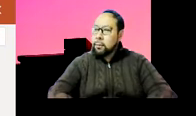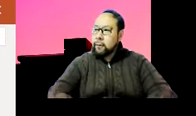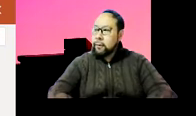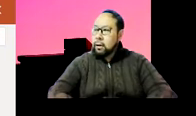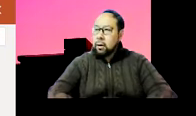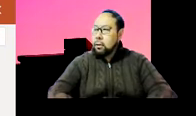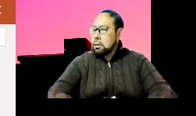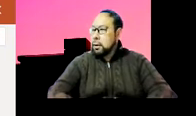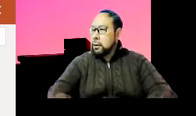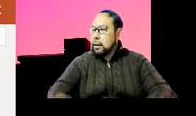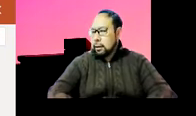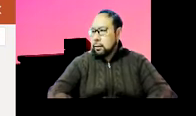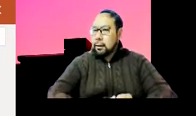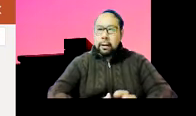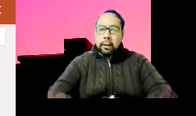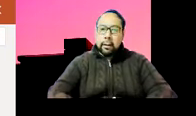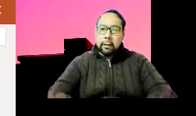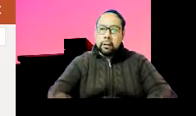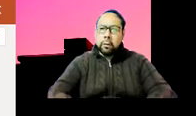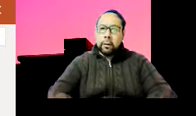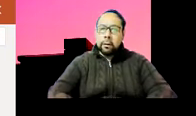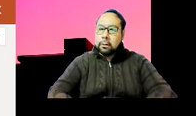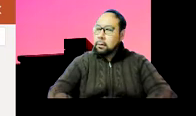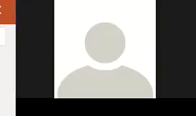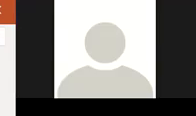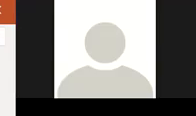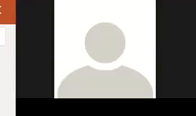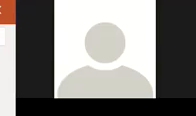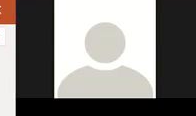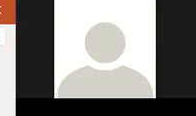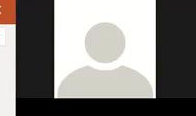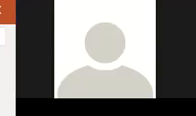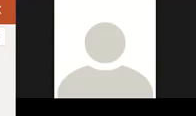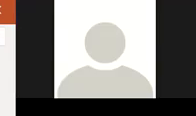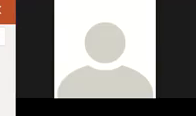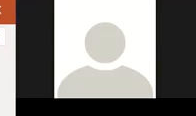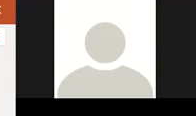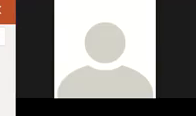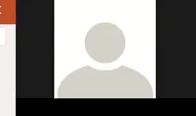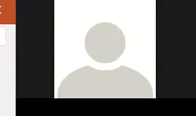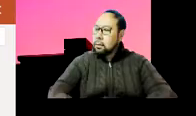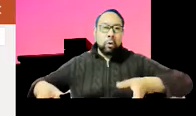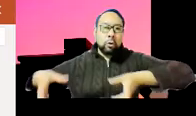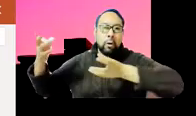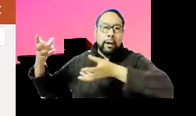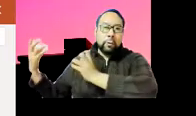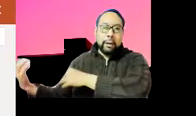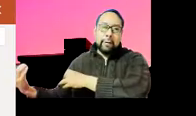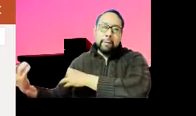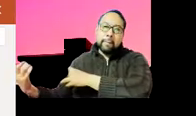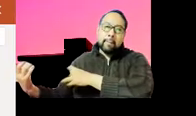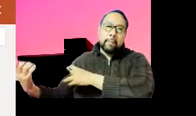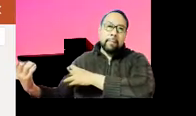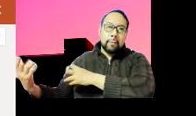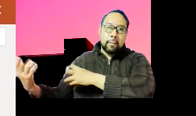¿Podrías hacerlo, por favor? O simplemente, súbelo, ¿no? La persona hasta con gusto lo va a